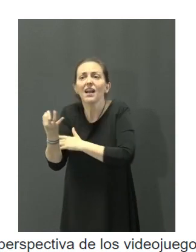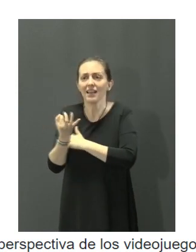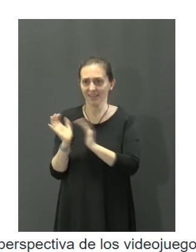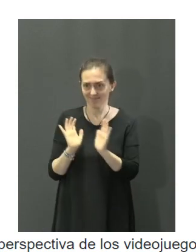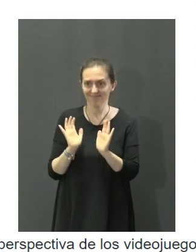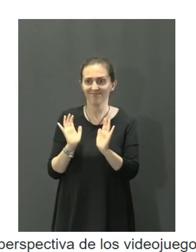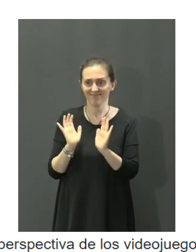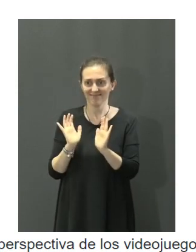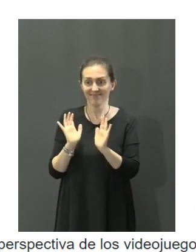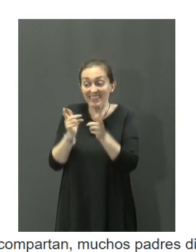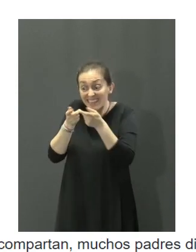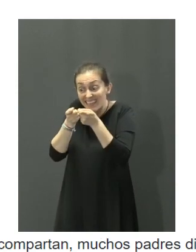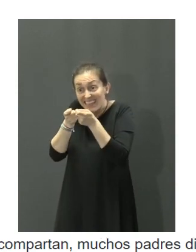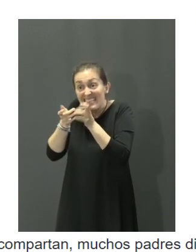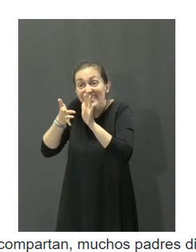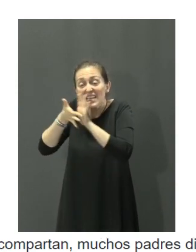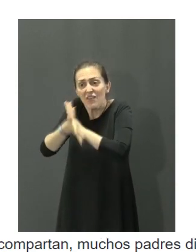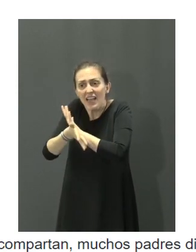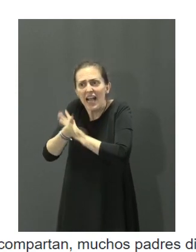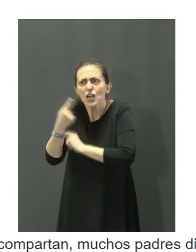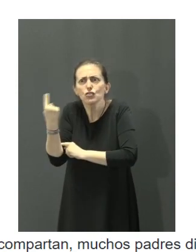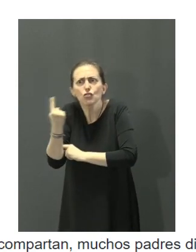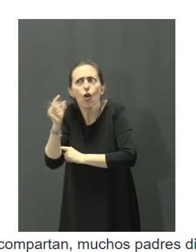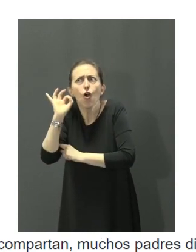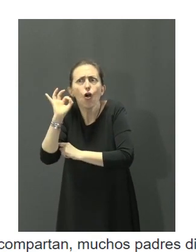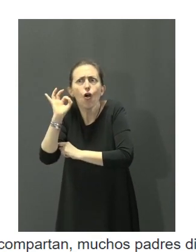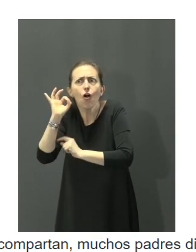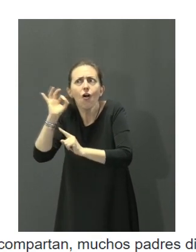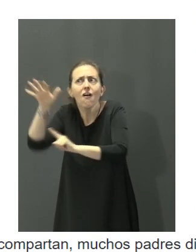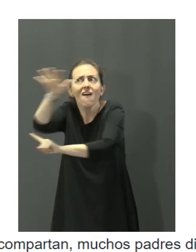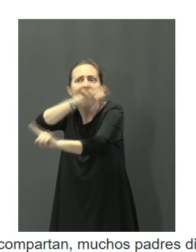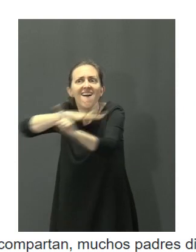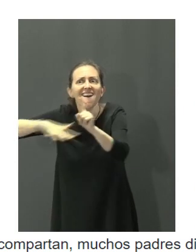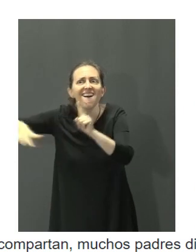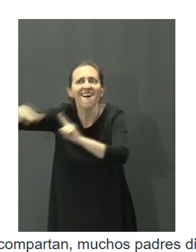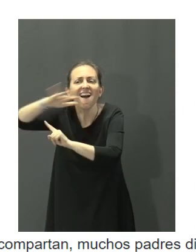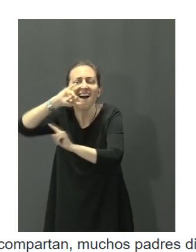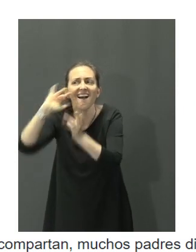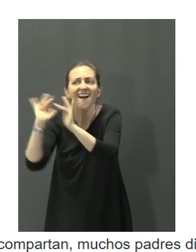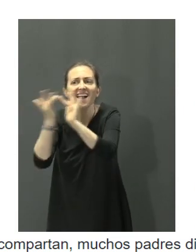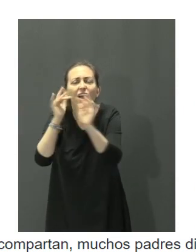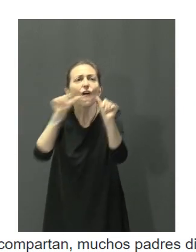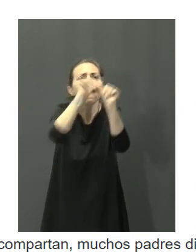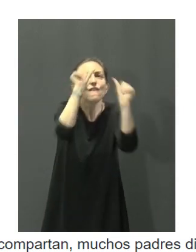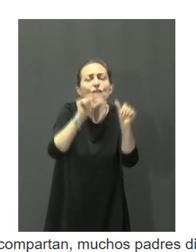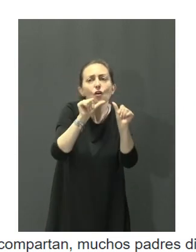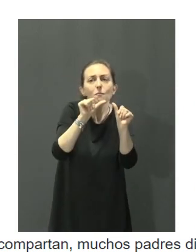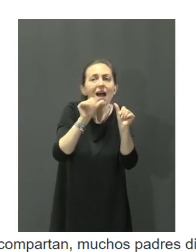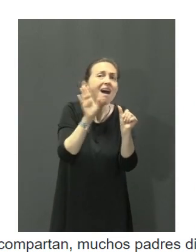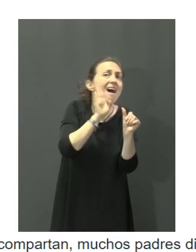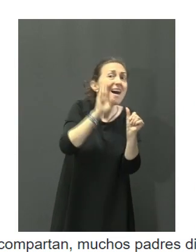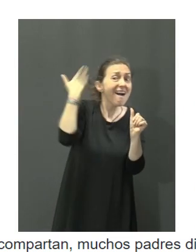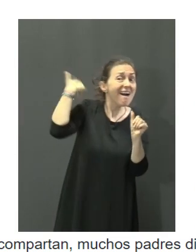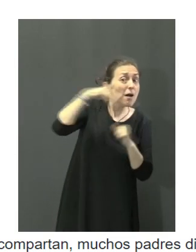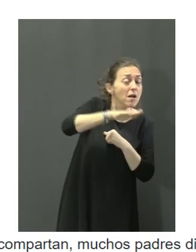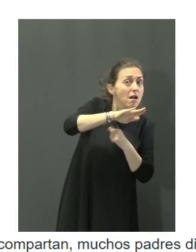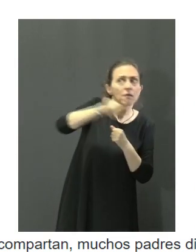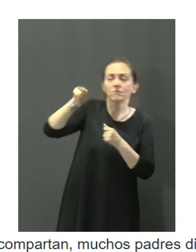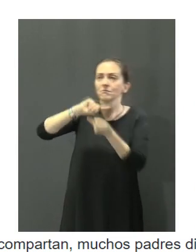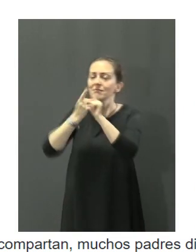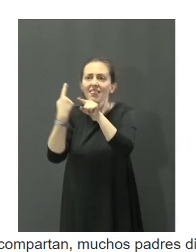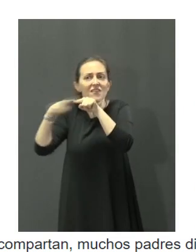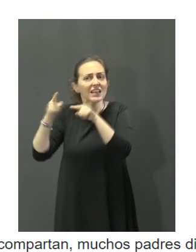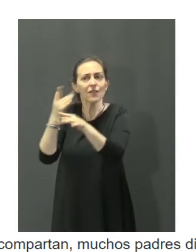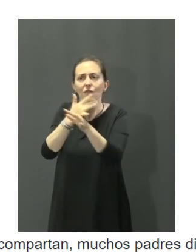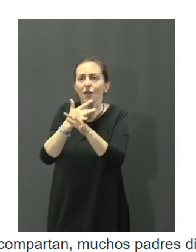decir? Ese enchufado están solos, están compartiendo otra forma de jugar diferente a la tuya. El